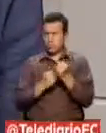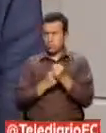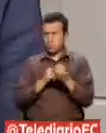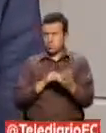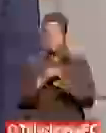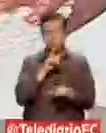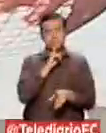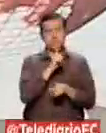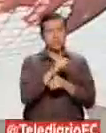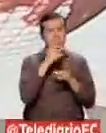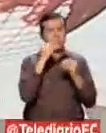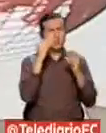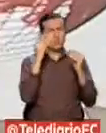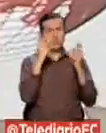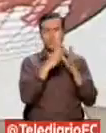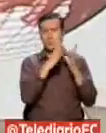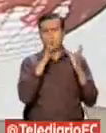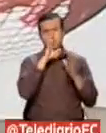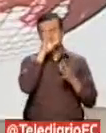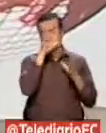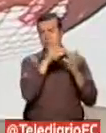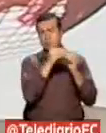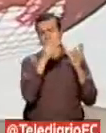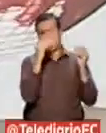corriente? Sí, por supuesto, cada vez hay más humo. Siempre hubo humo